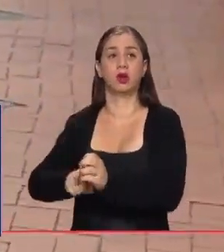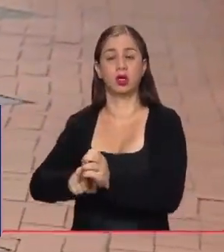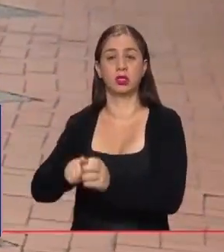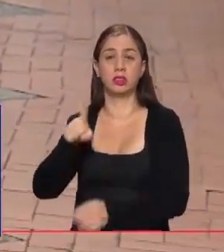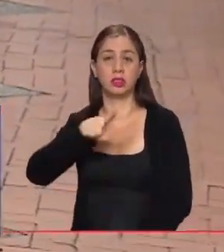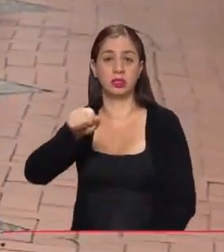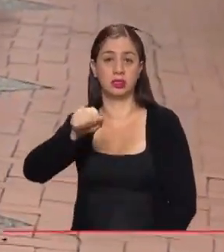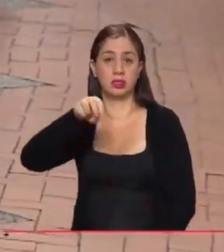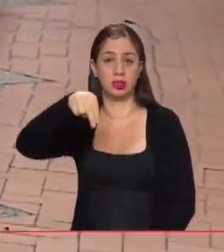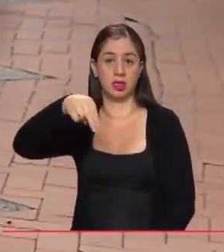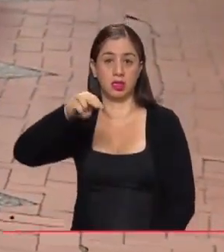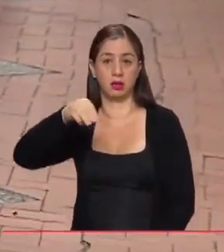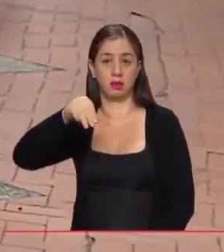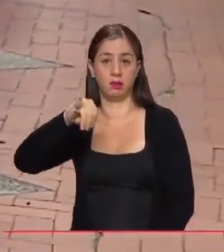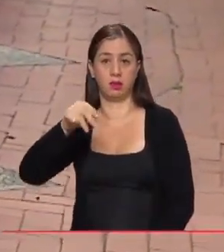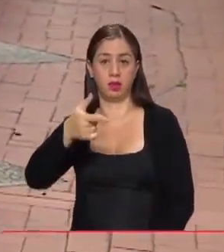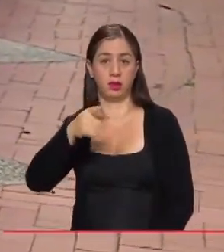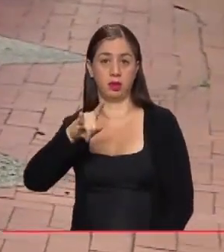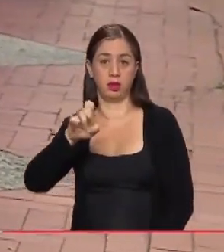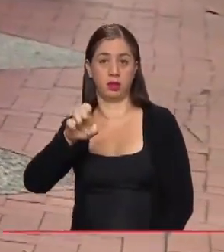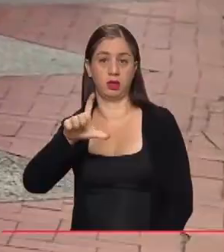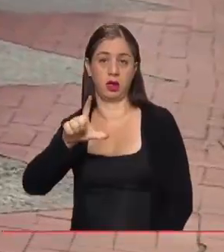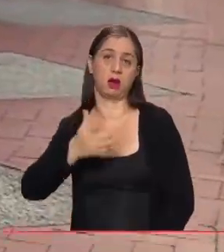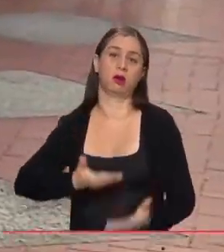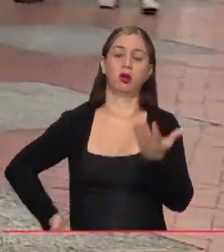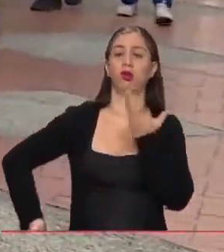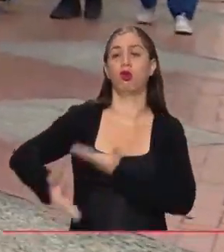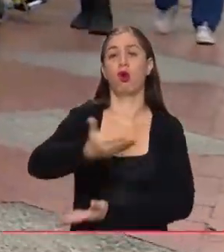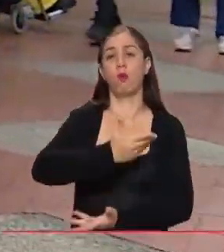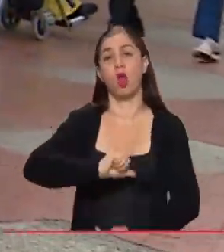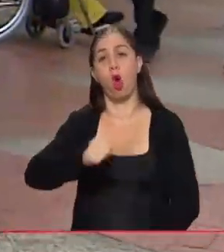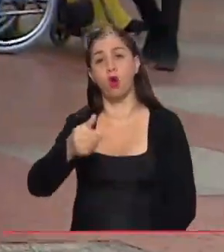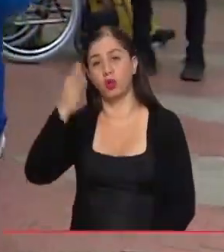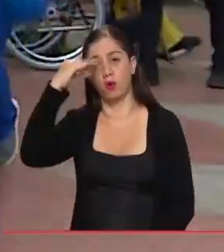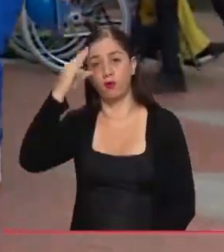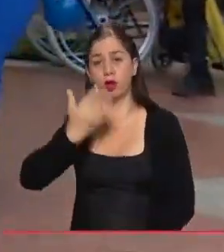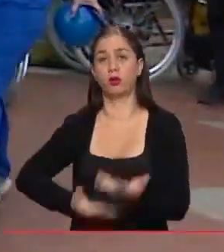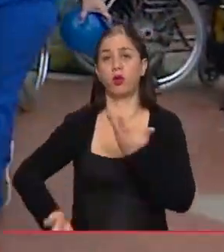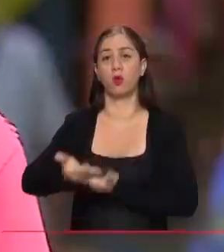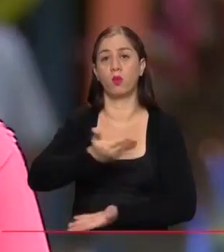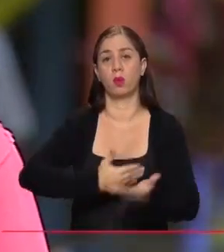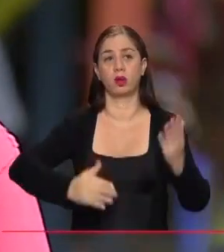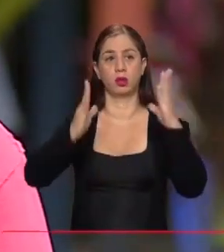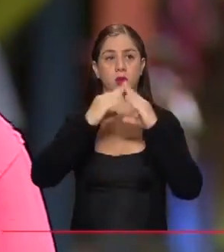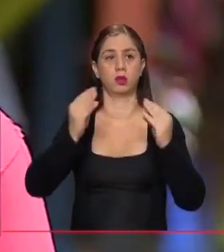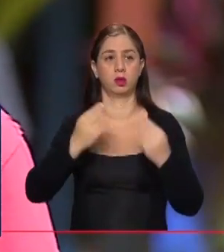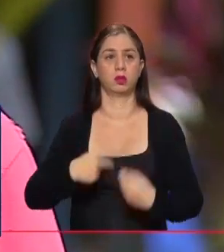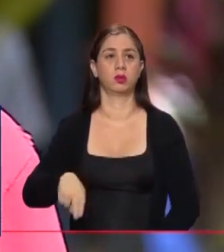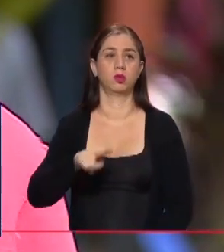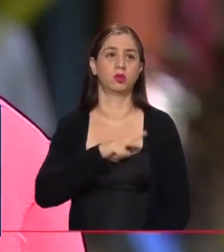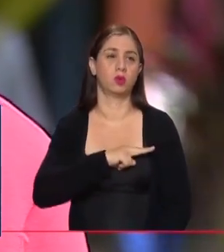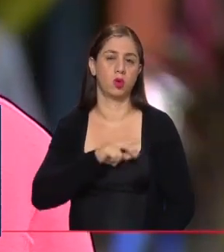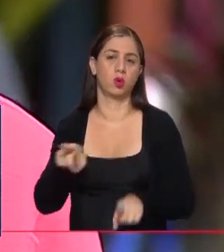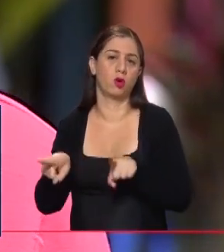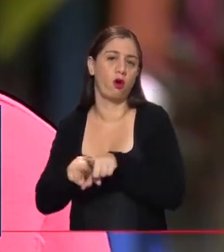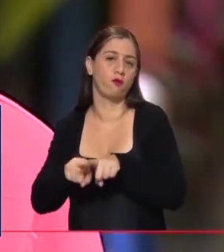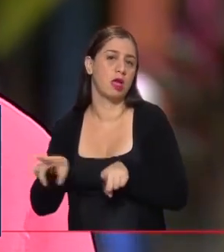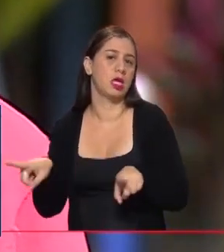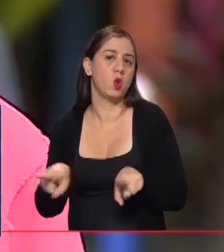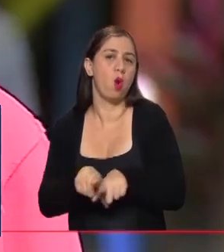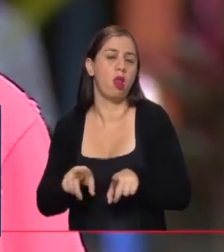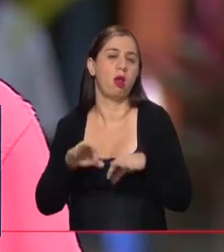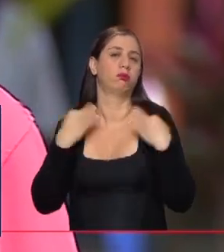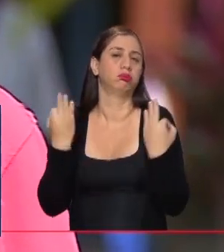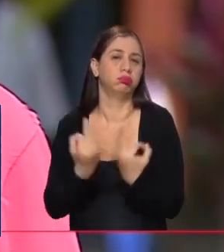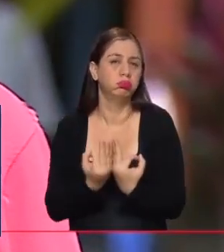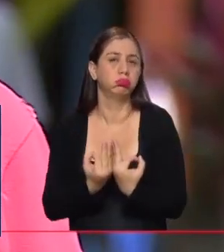Miguel, ahora su hogar donde compartirá con sus compañeros la Navidad. Todos los que estamos aquí somos como hermanos porque somos una familia muy